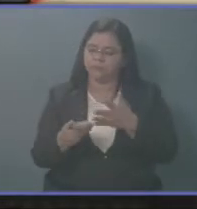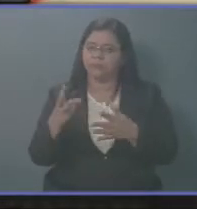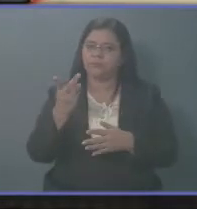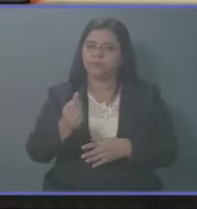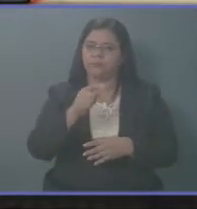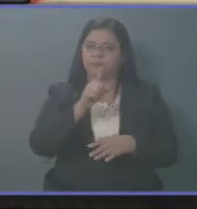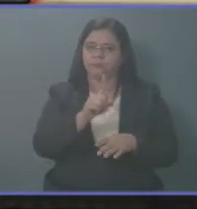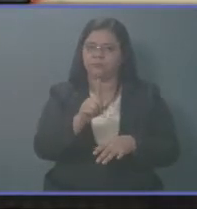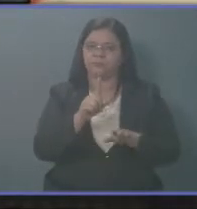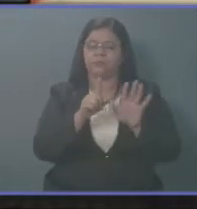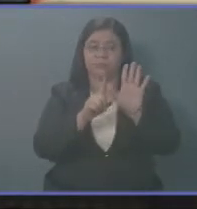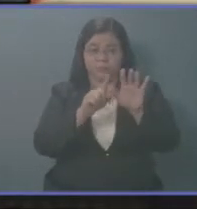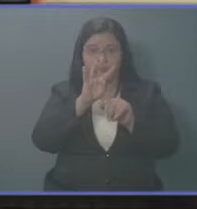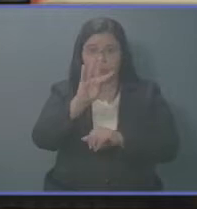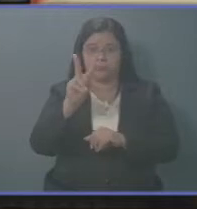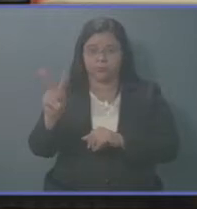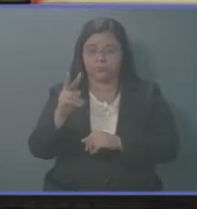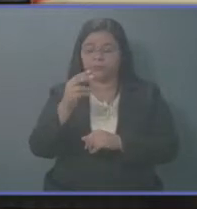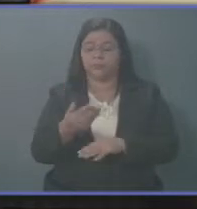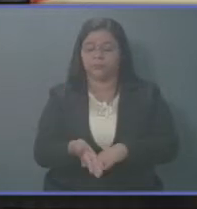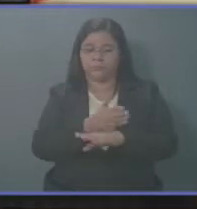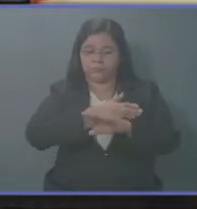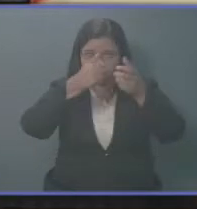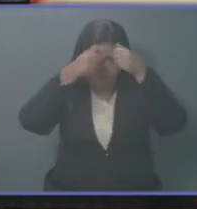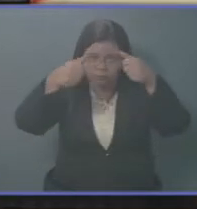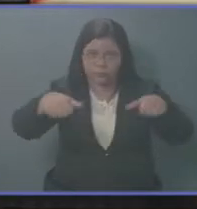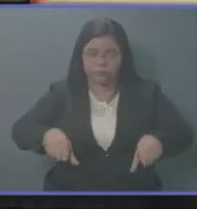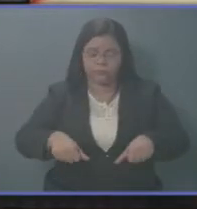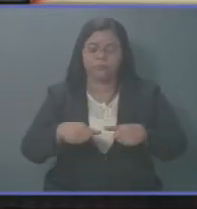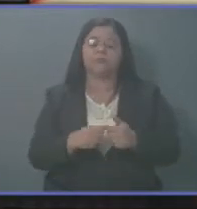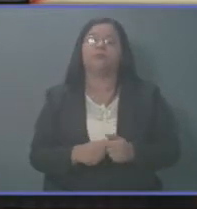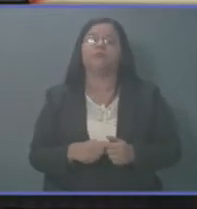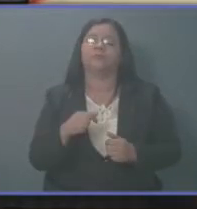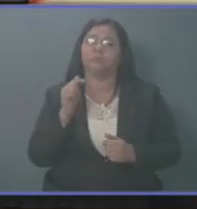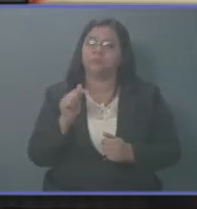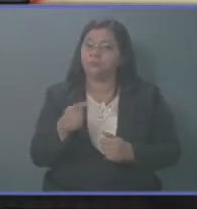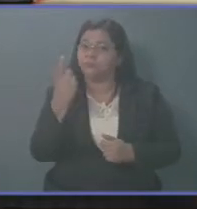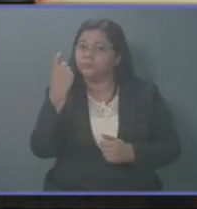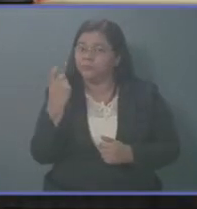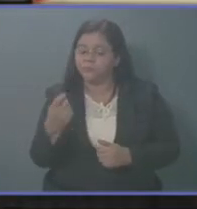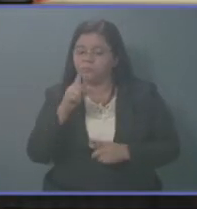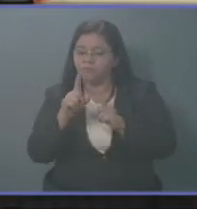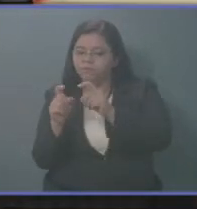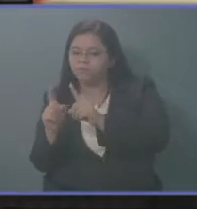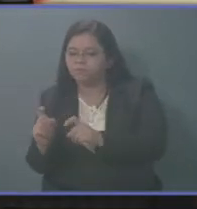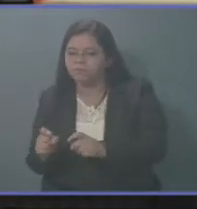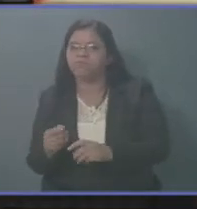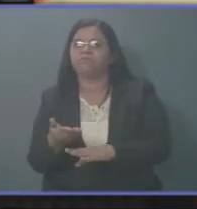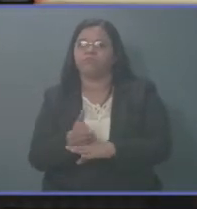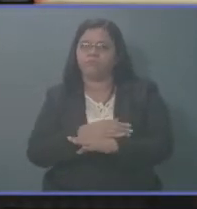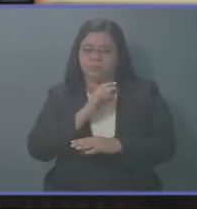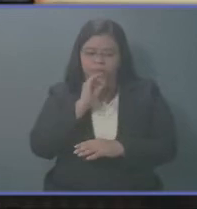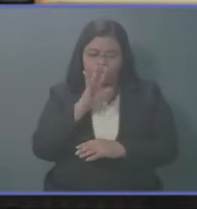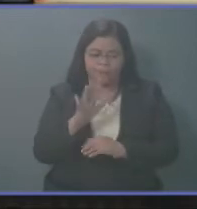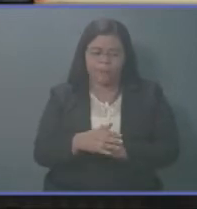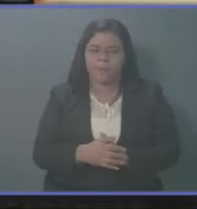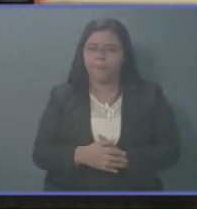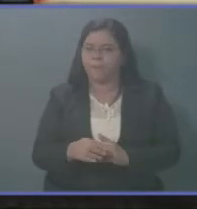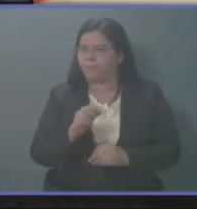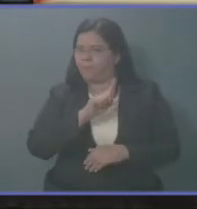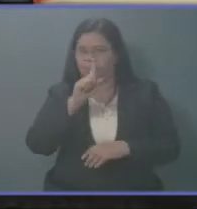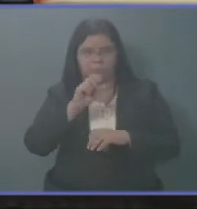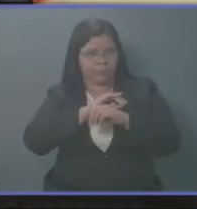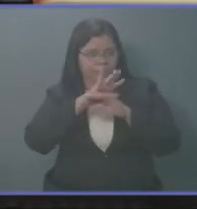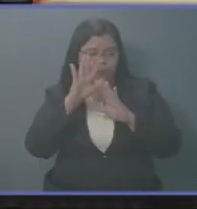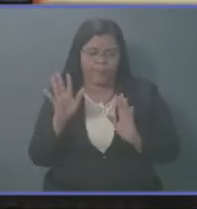número 642 aprobado, que deriva justamente de dicha ausencia de consulta, entre las cuales se señalan: no es claro